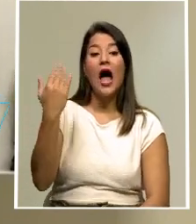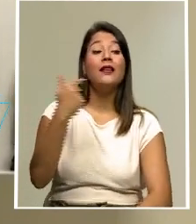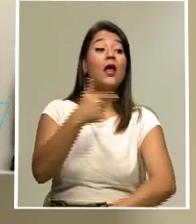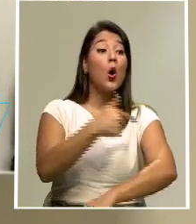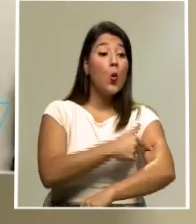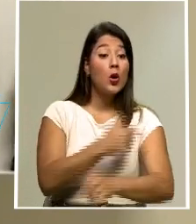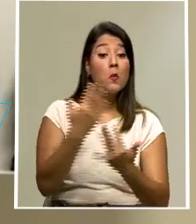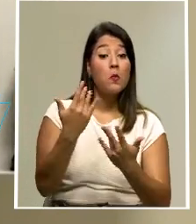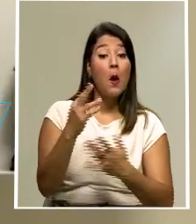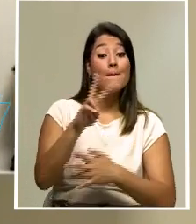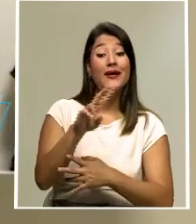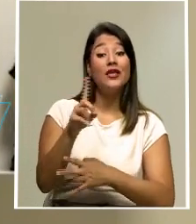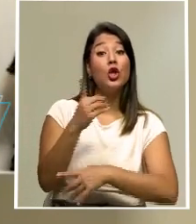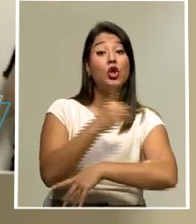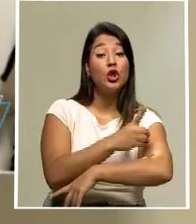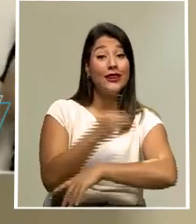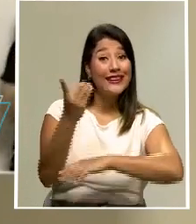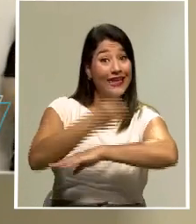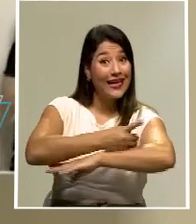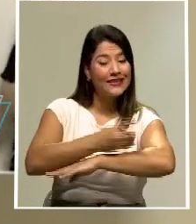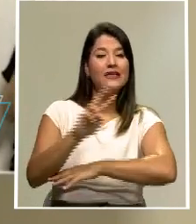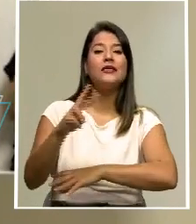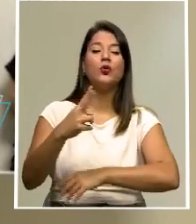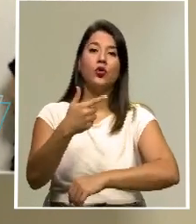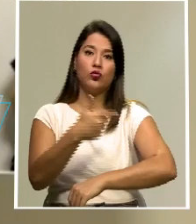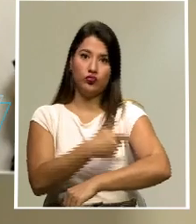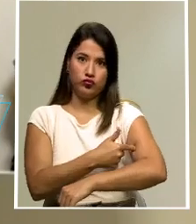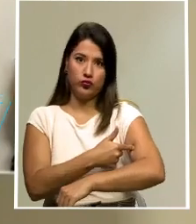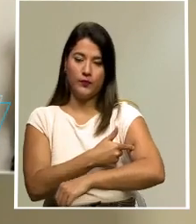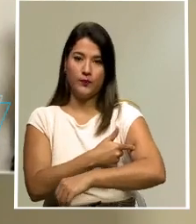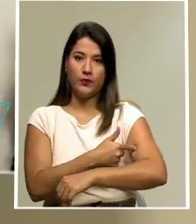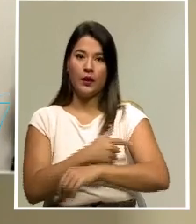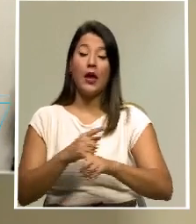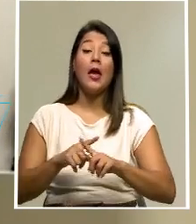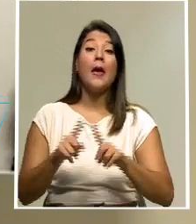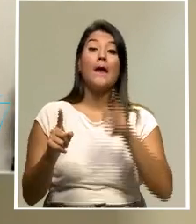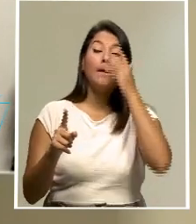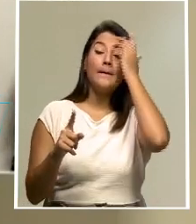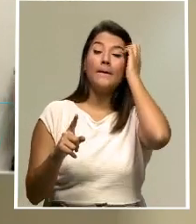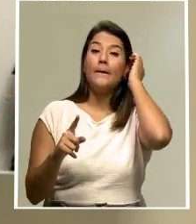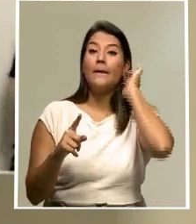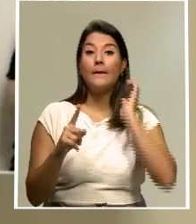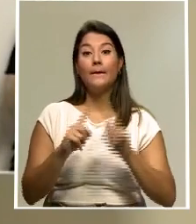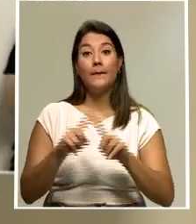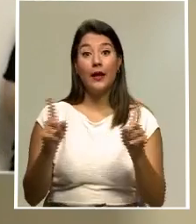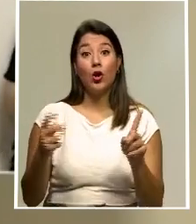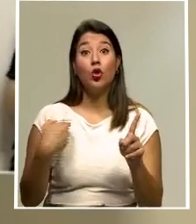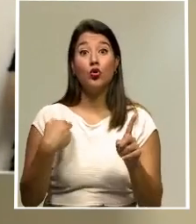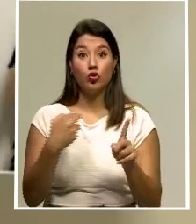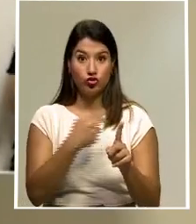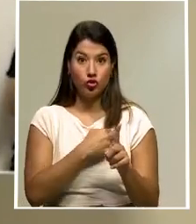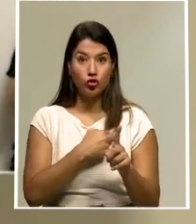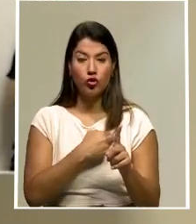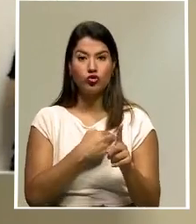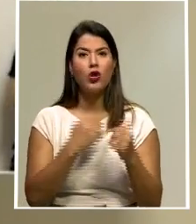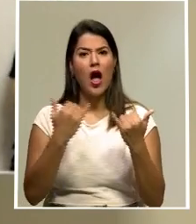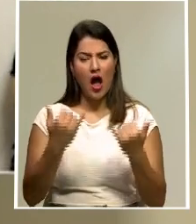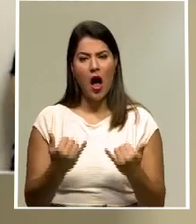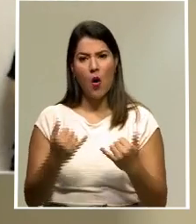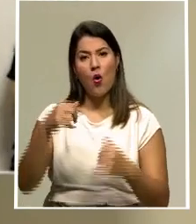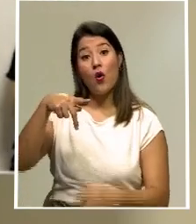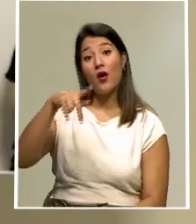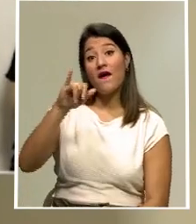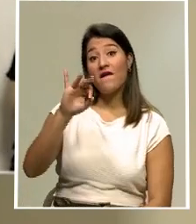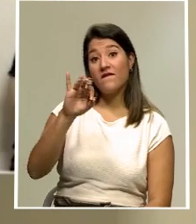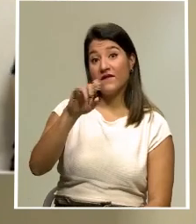y la segunda dosis. Tenemos información muy reciente que apoya que podamos distanciarla a las 12 semanas entre una